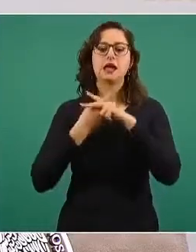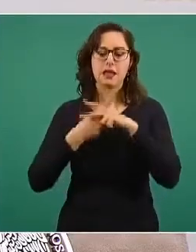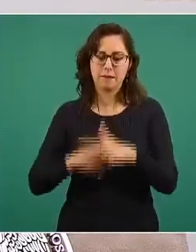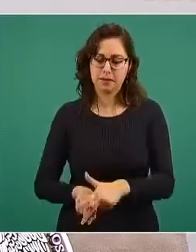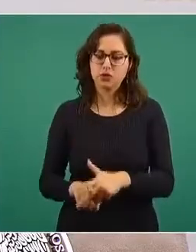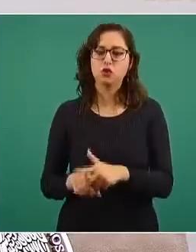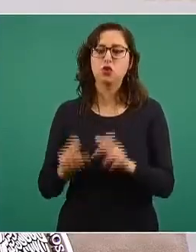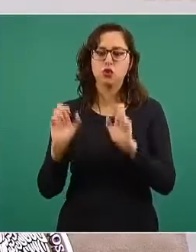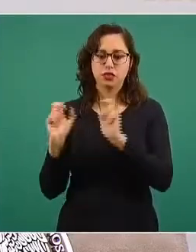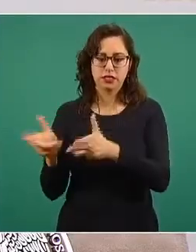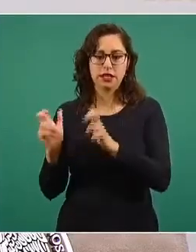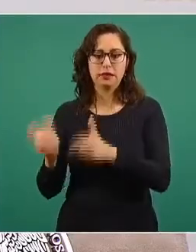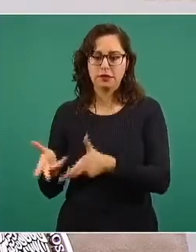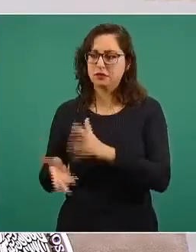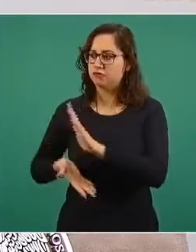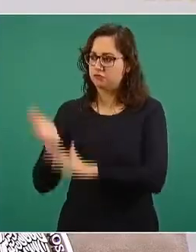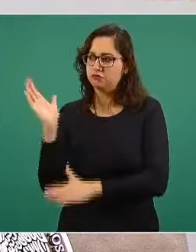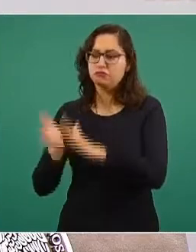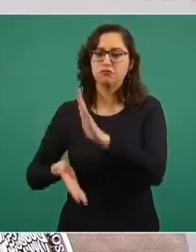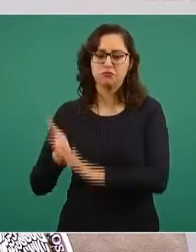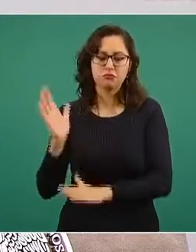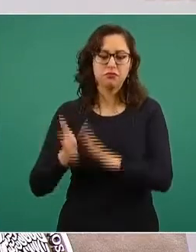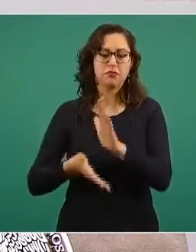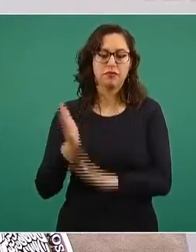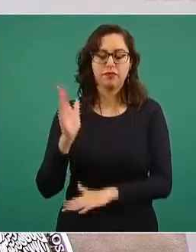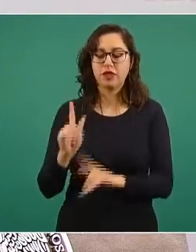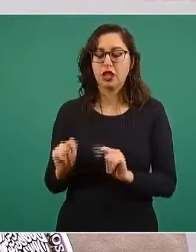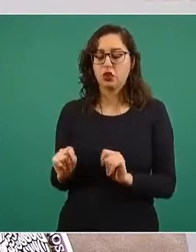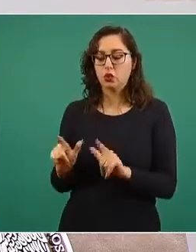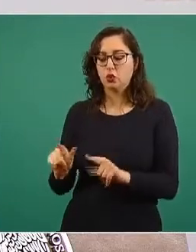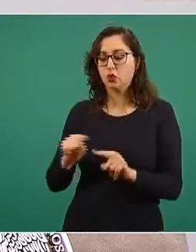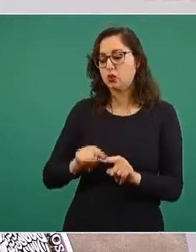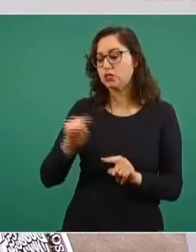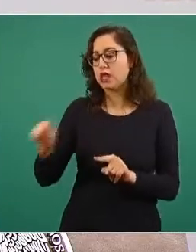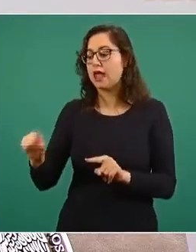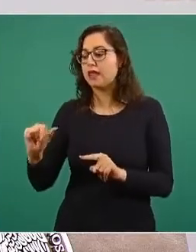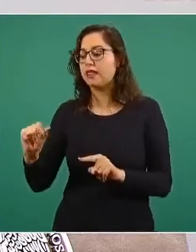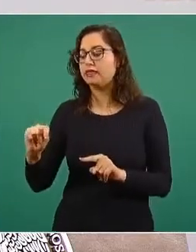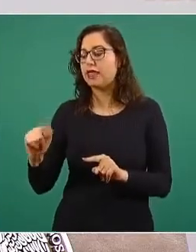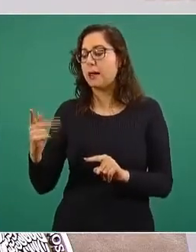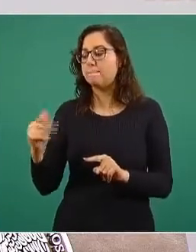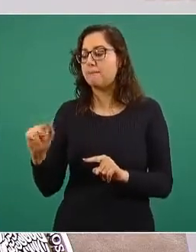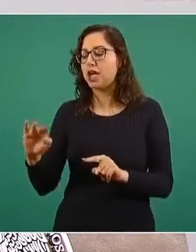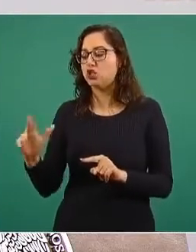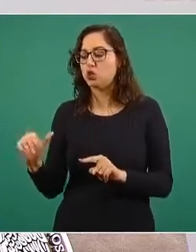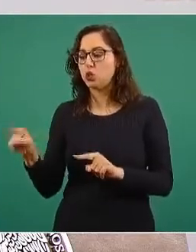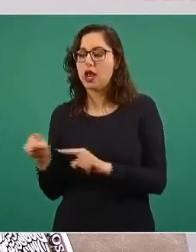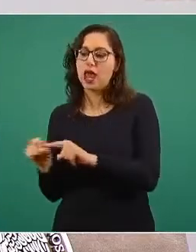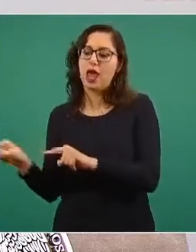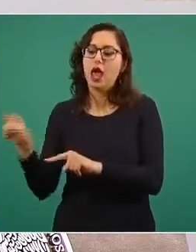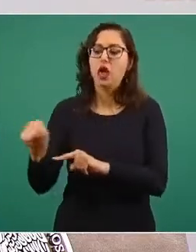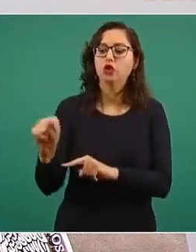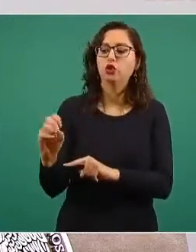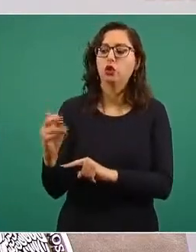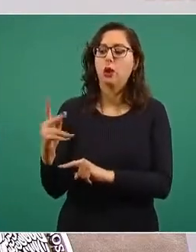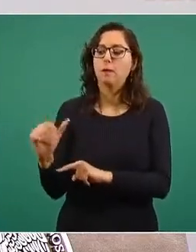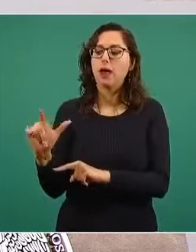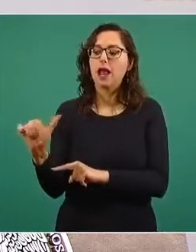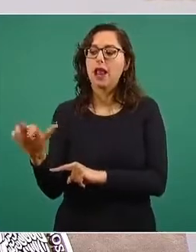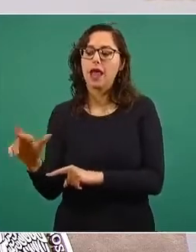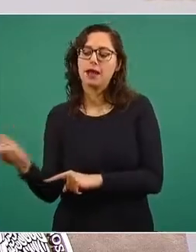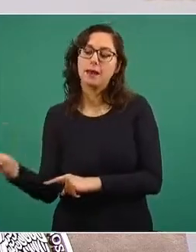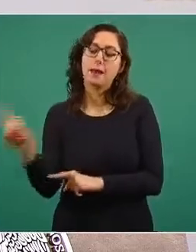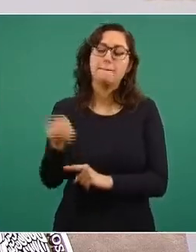de Chiapas, que sale de Tuxtla, va a Tapachula, Copalar y Palenque, para poder